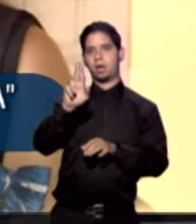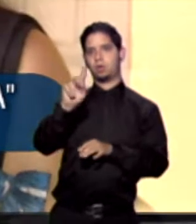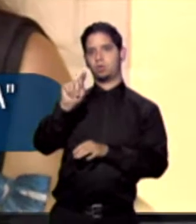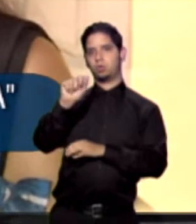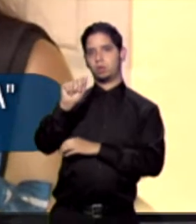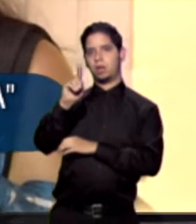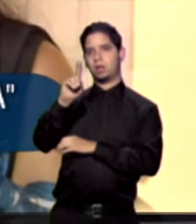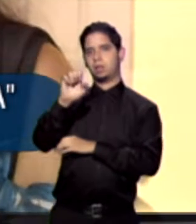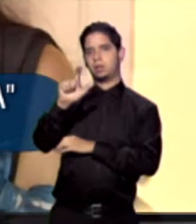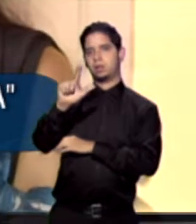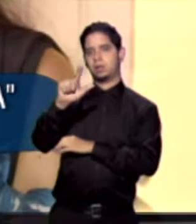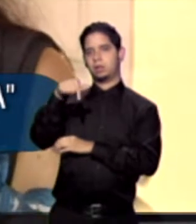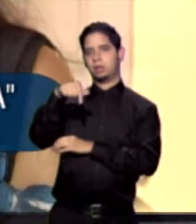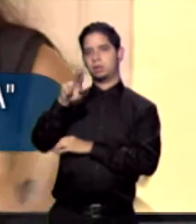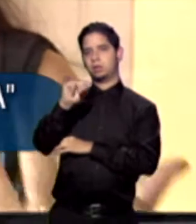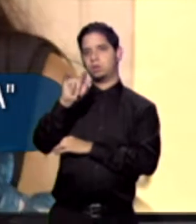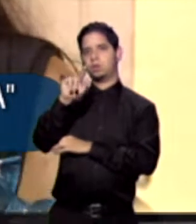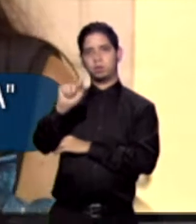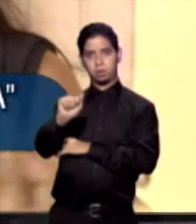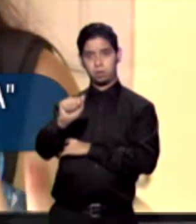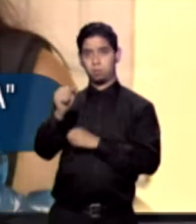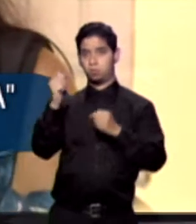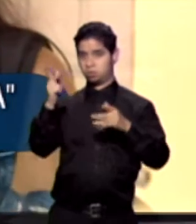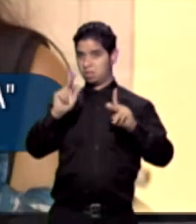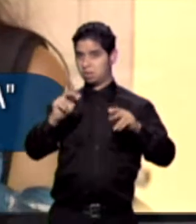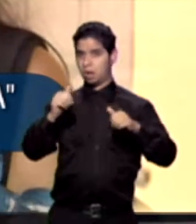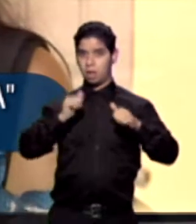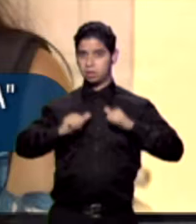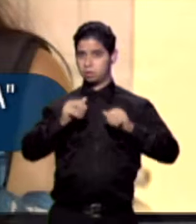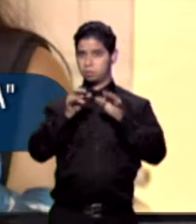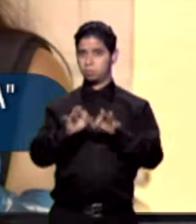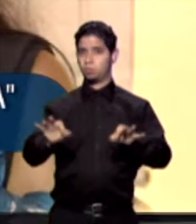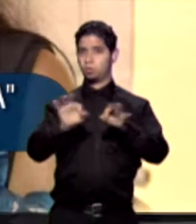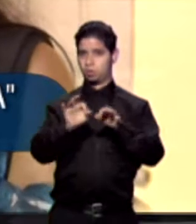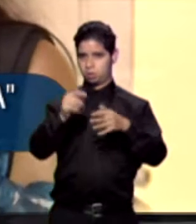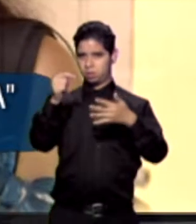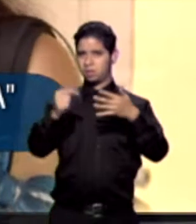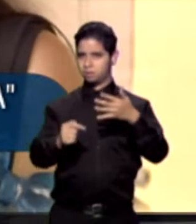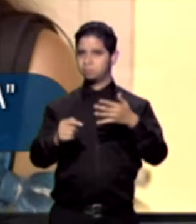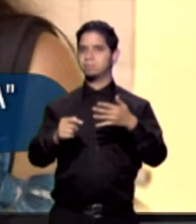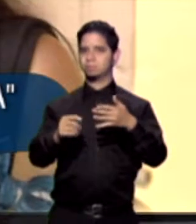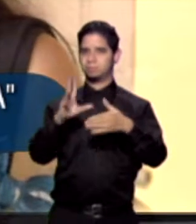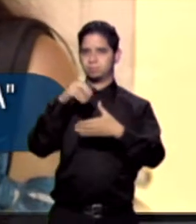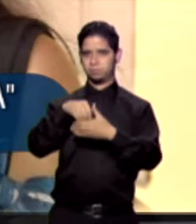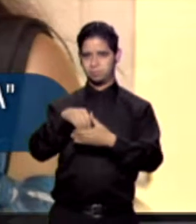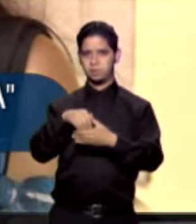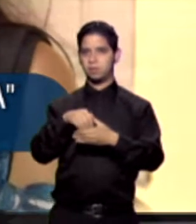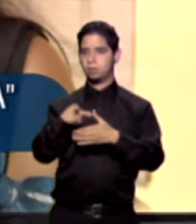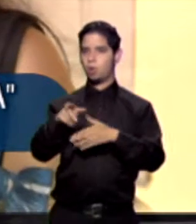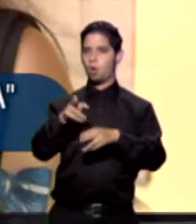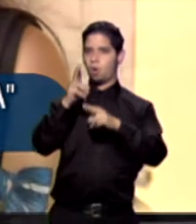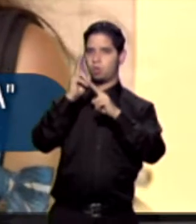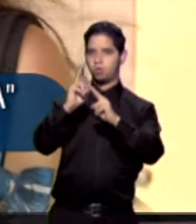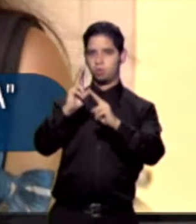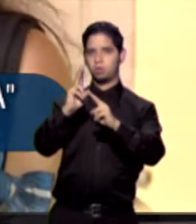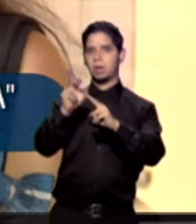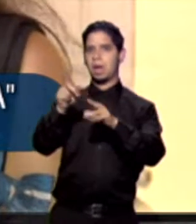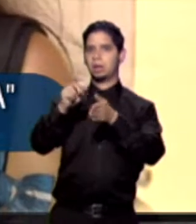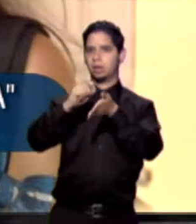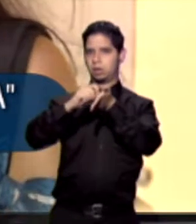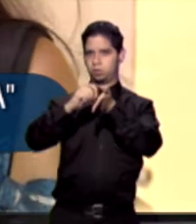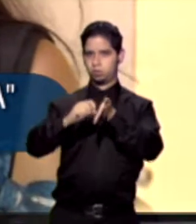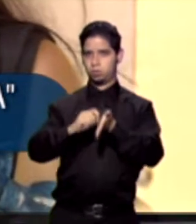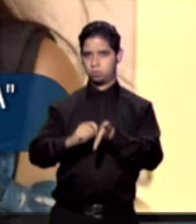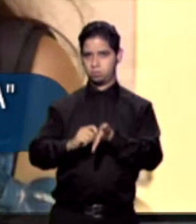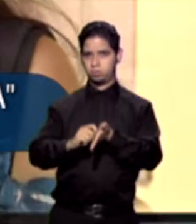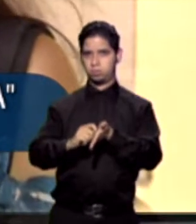nosotros José Saramago, Carlos Fuentes, Antonio Escármeta, Arturo Pérez Reverte y Luce López Baral. Hicimos un reconocimiento y un homenaje a ese gran